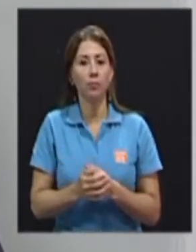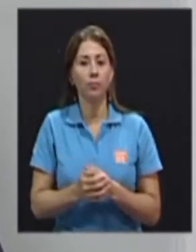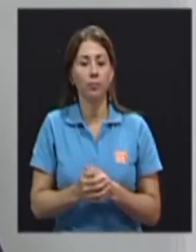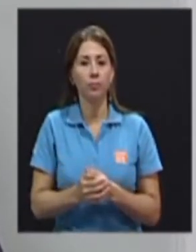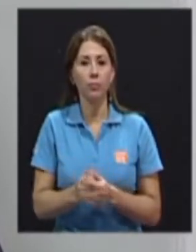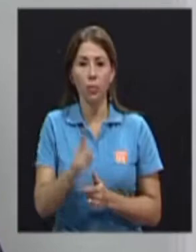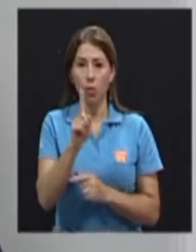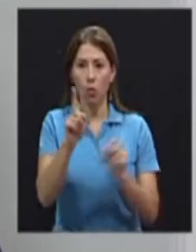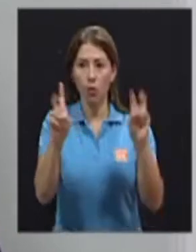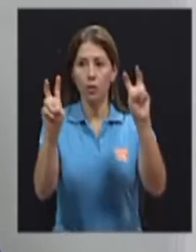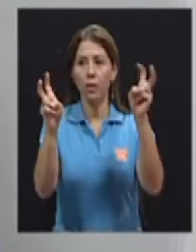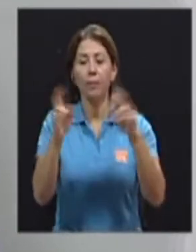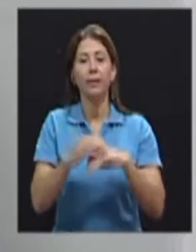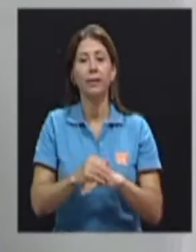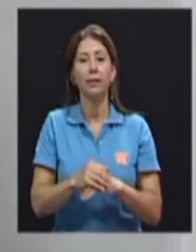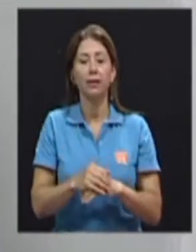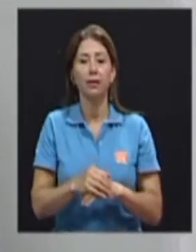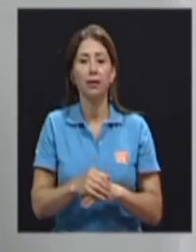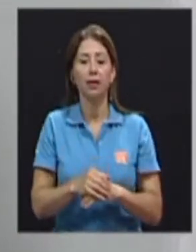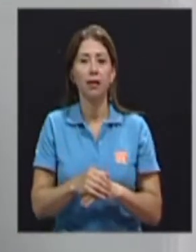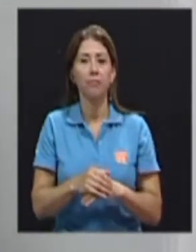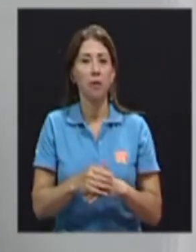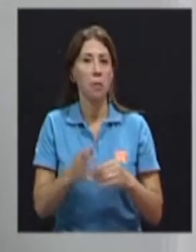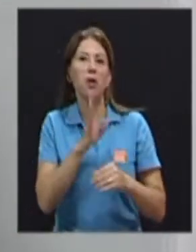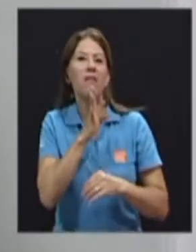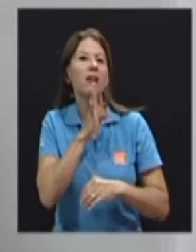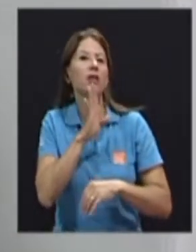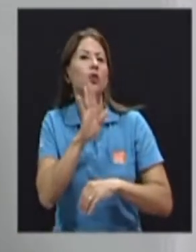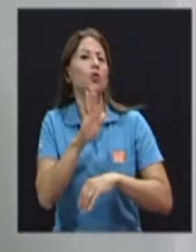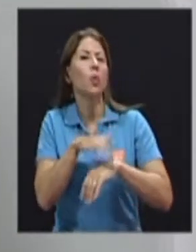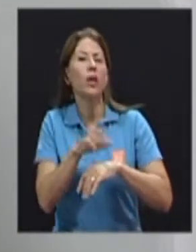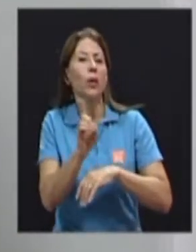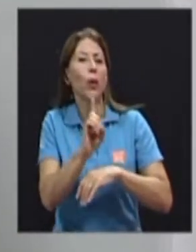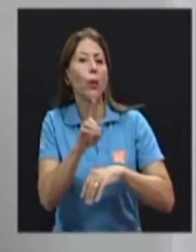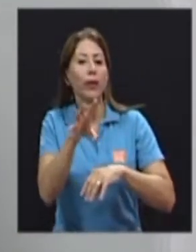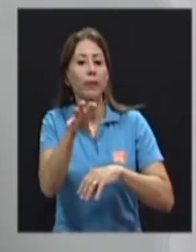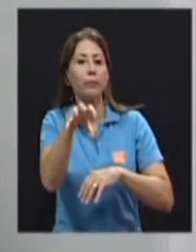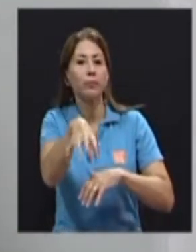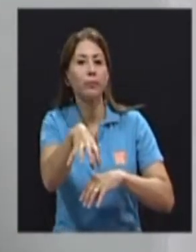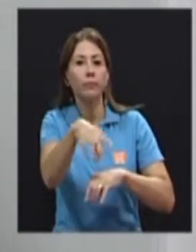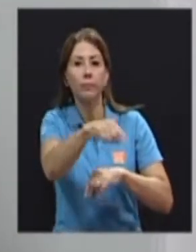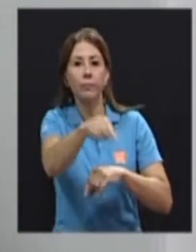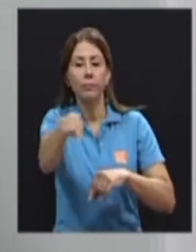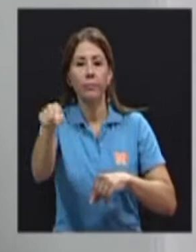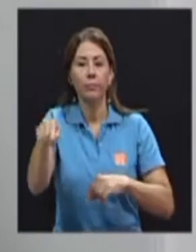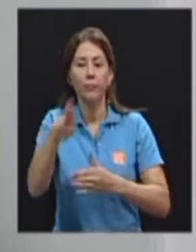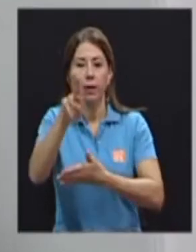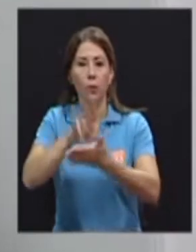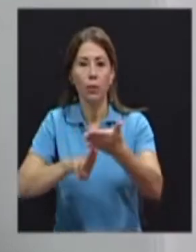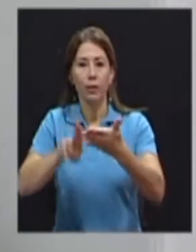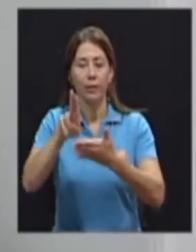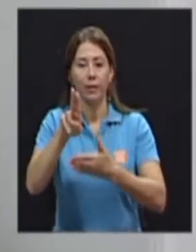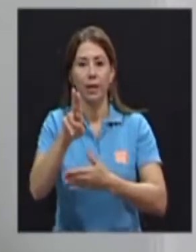Uno de los temas, y tal vez un poco con esto de la geografía, decía en este mismo sitio